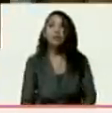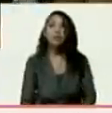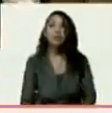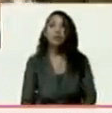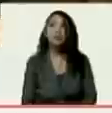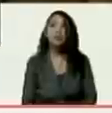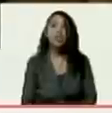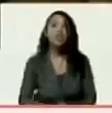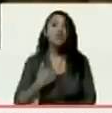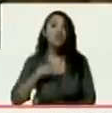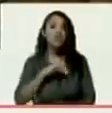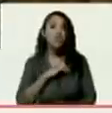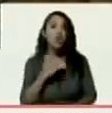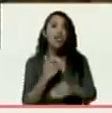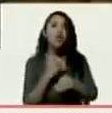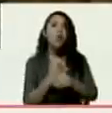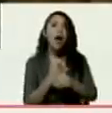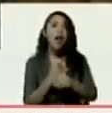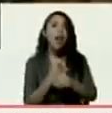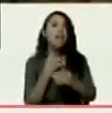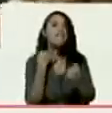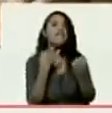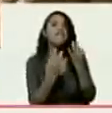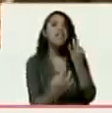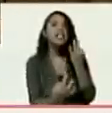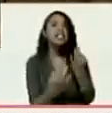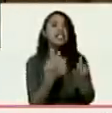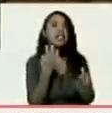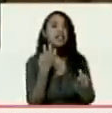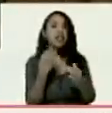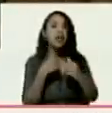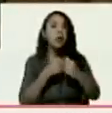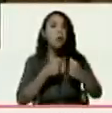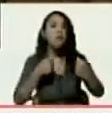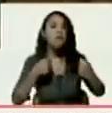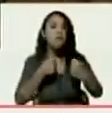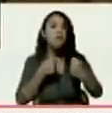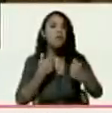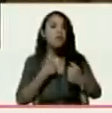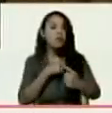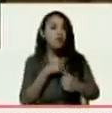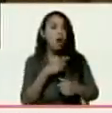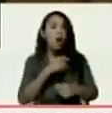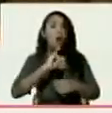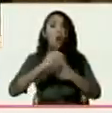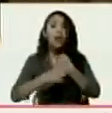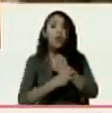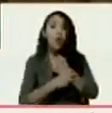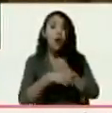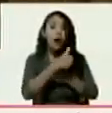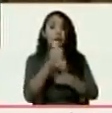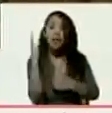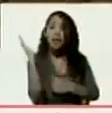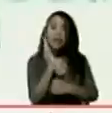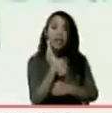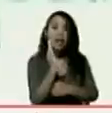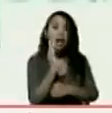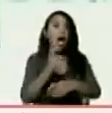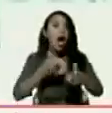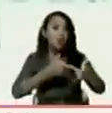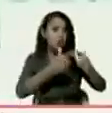hemos sido muy flexibles en ese tema. Guaidó, cada vez que iba a hacer sesión aquí, era autorizada por